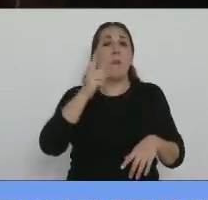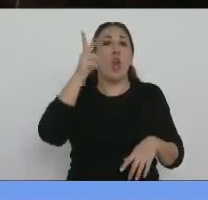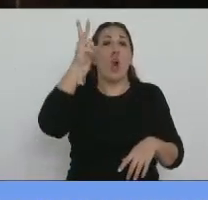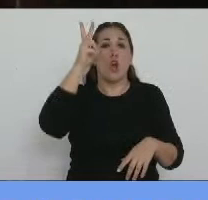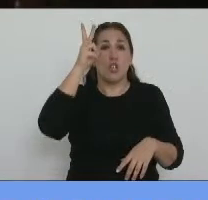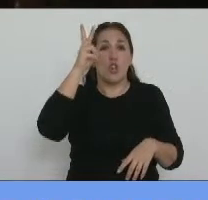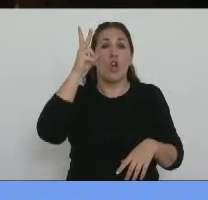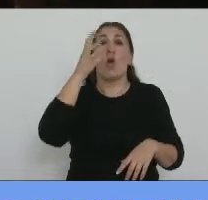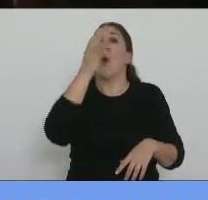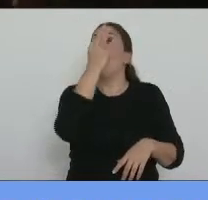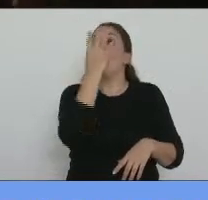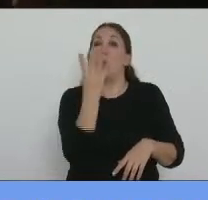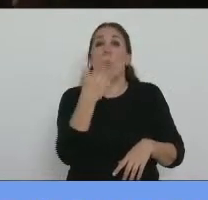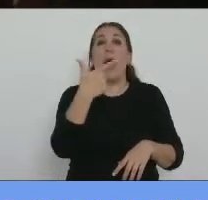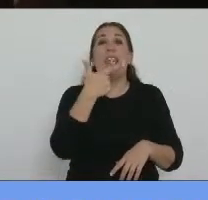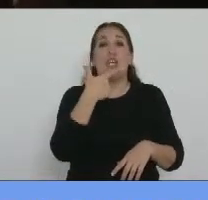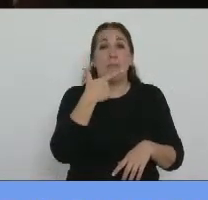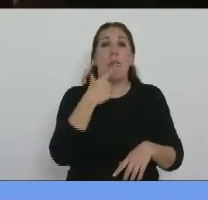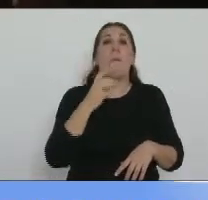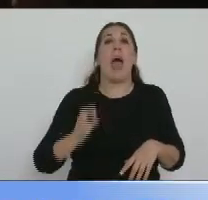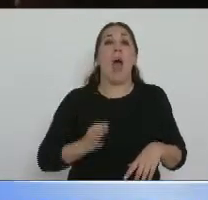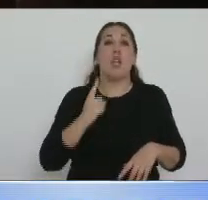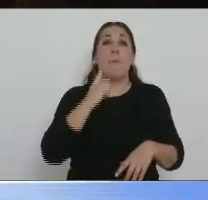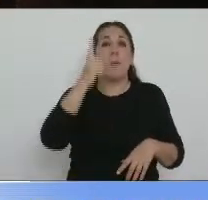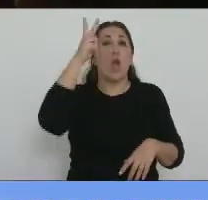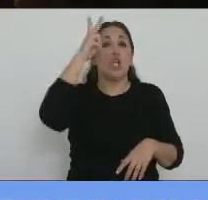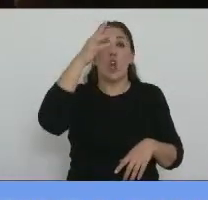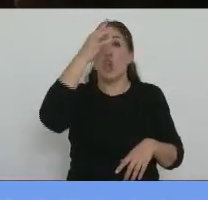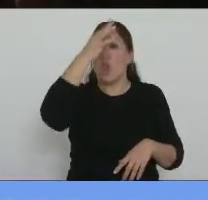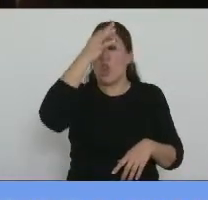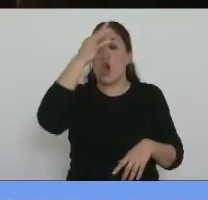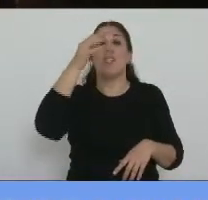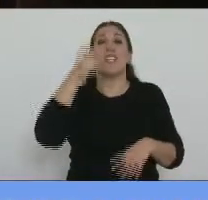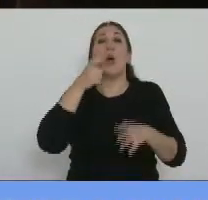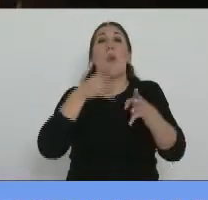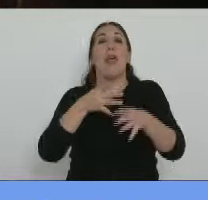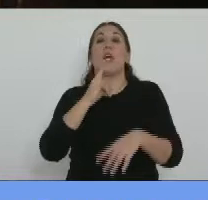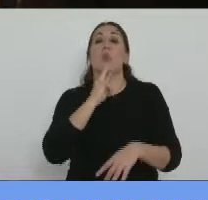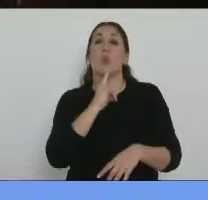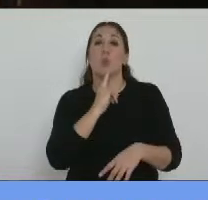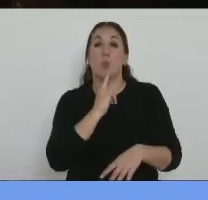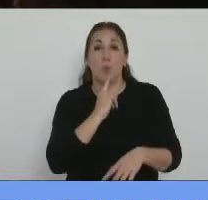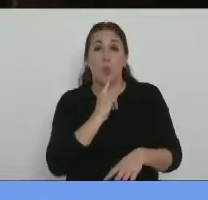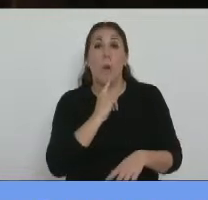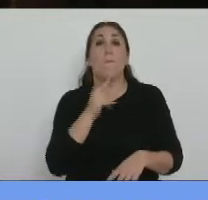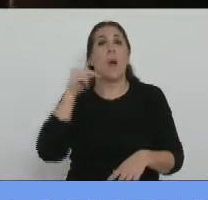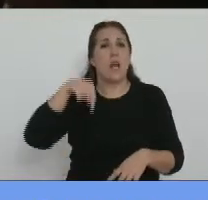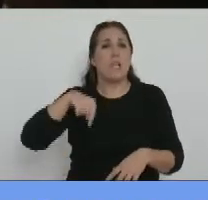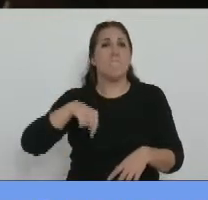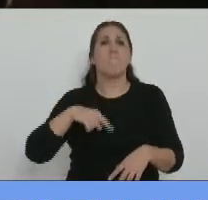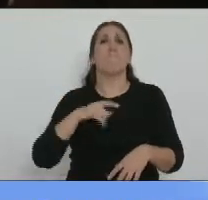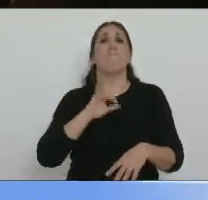24 de septiembre de mil 812 la batalla de tucumán en cuando la calle del centralismo de buenos aires le dijeron a